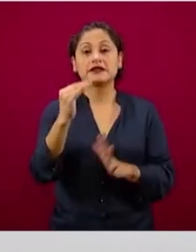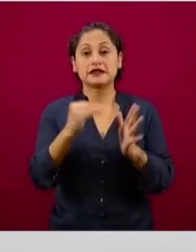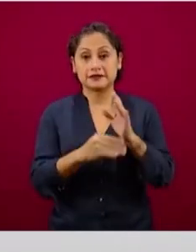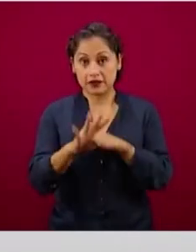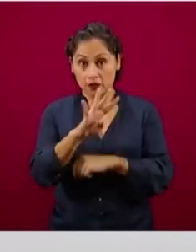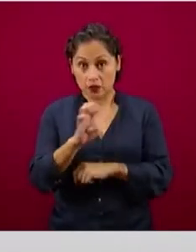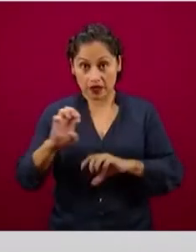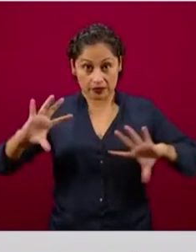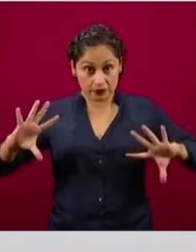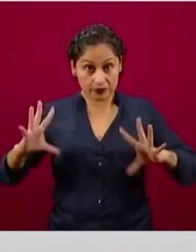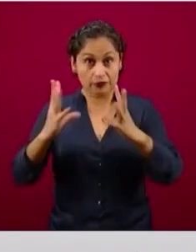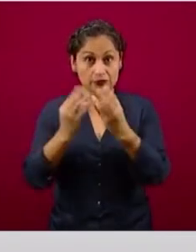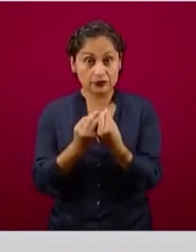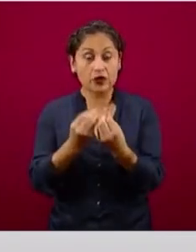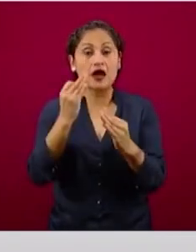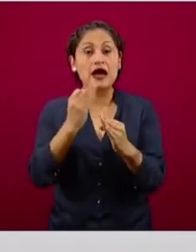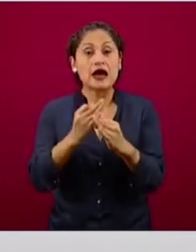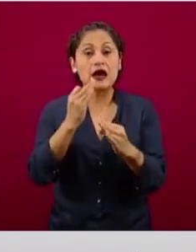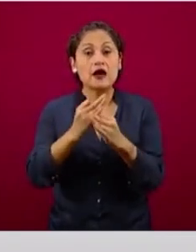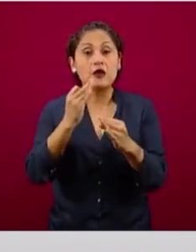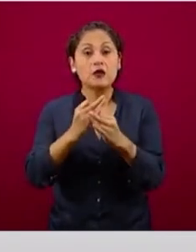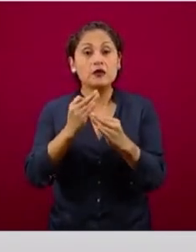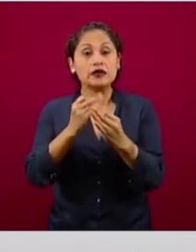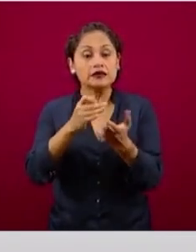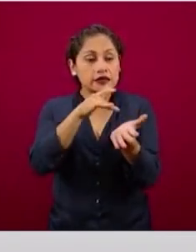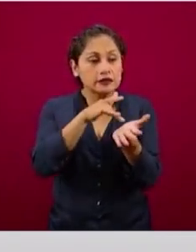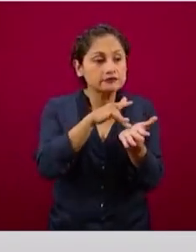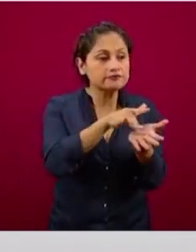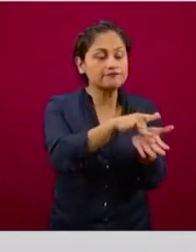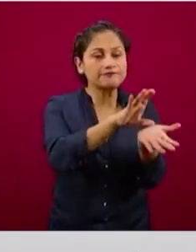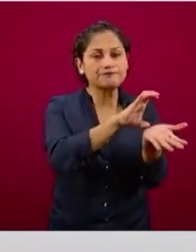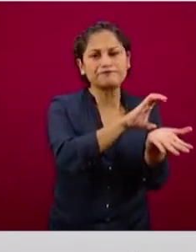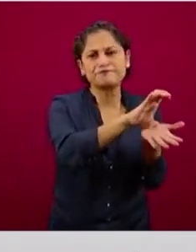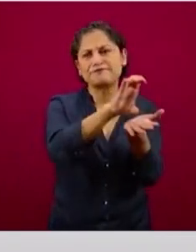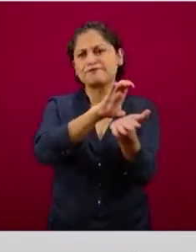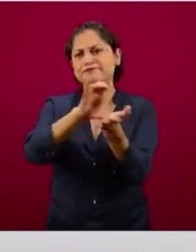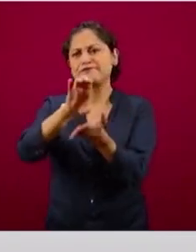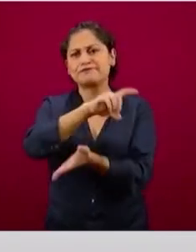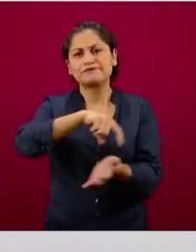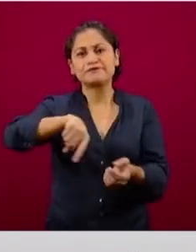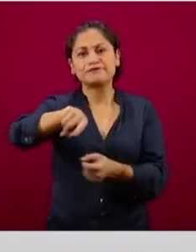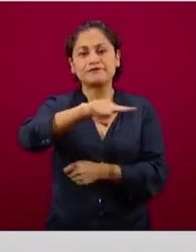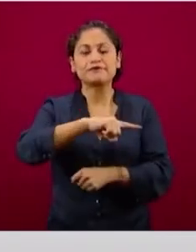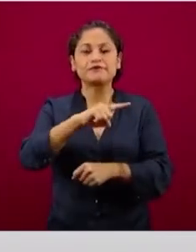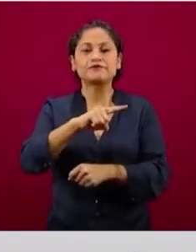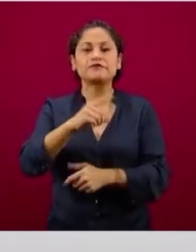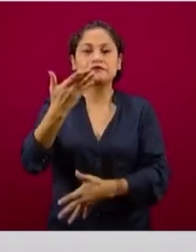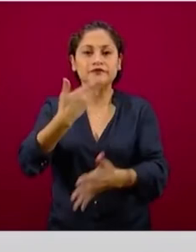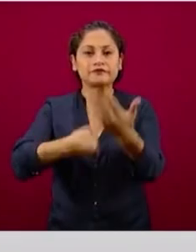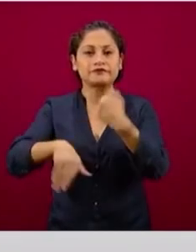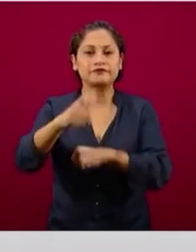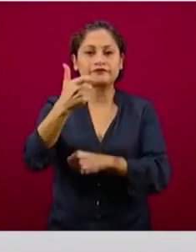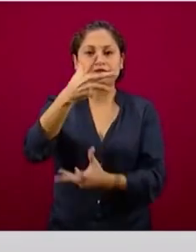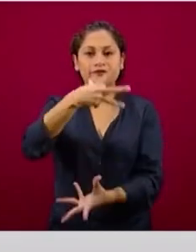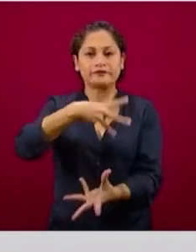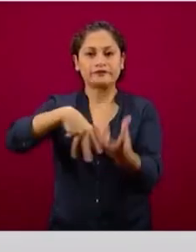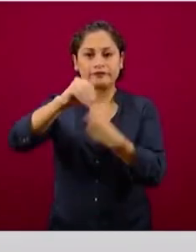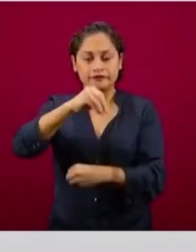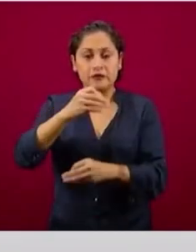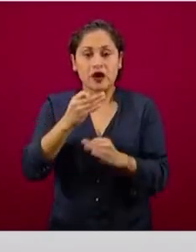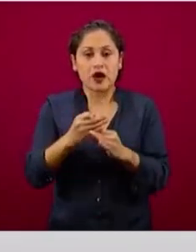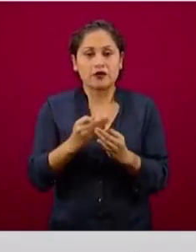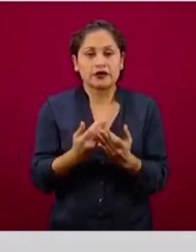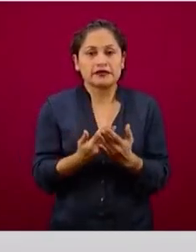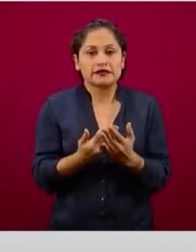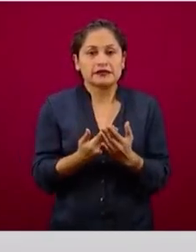efectivamente a que en estos momentos se reactiven la economía se sostenga y en el momento en que se dispare se detone eso es por eso